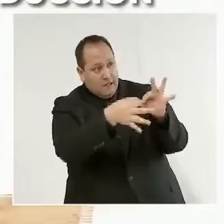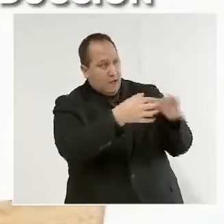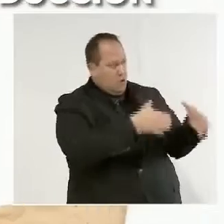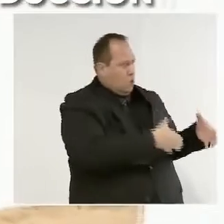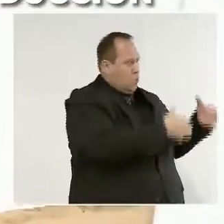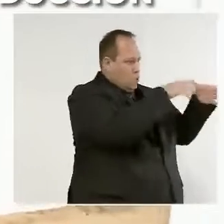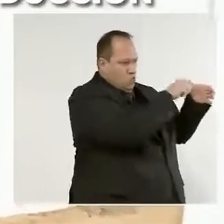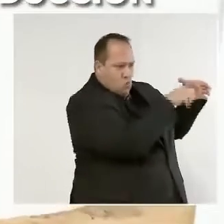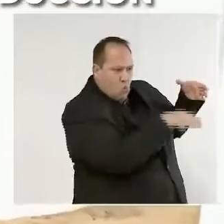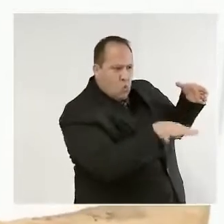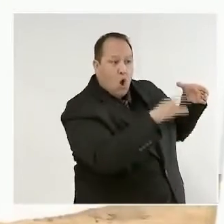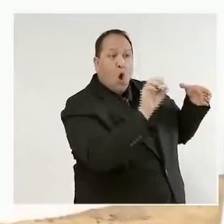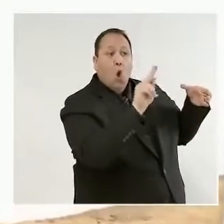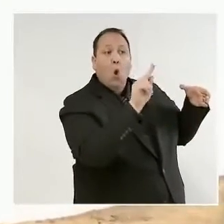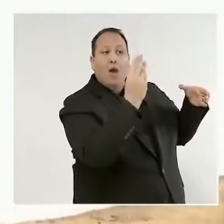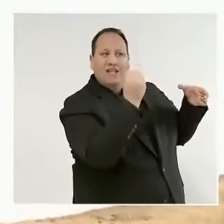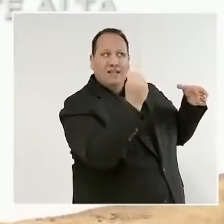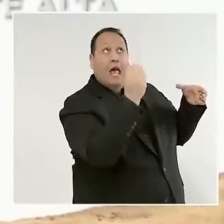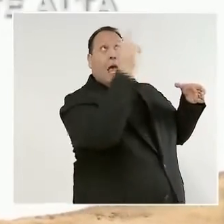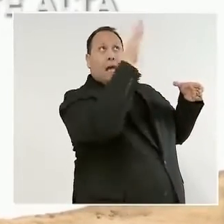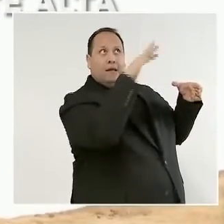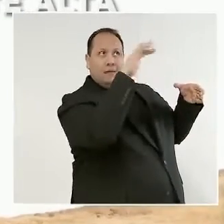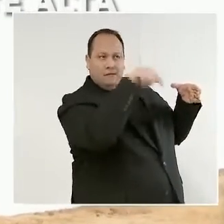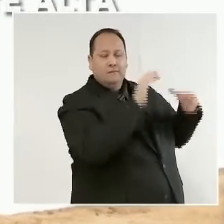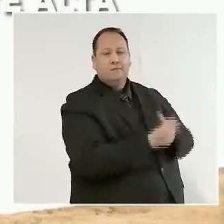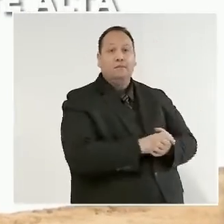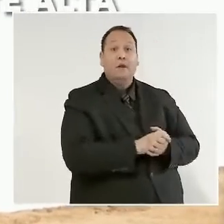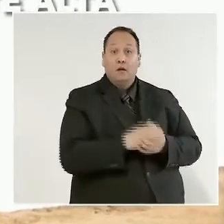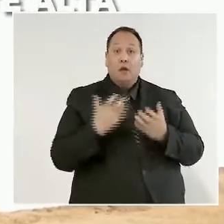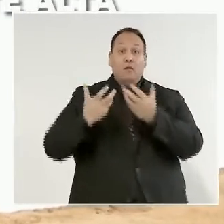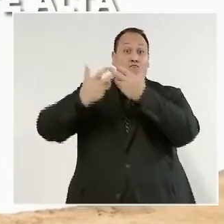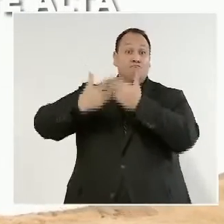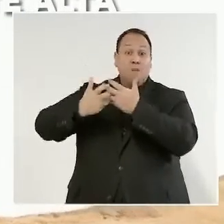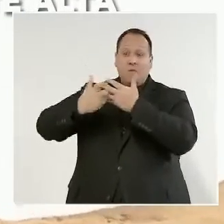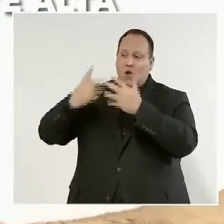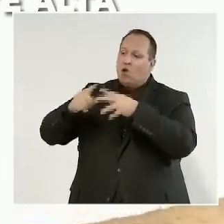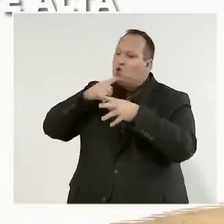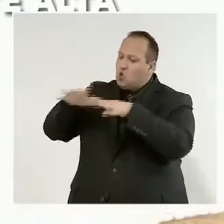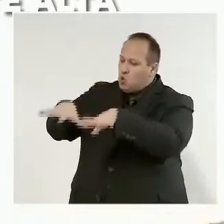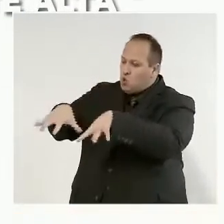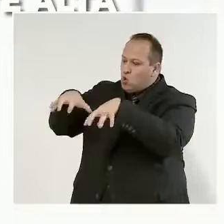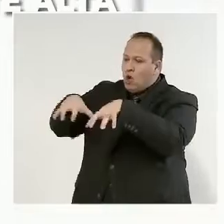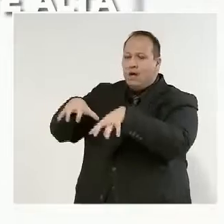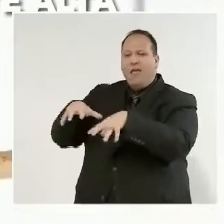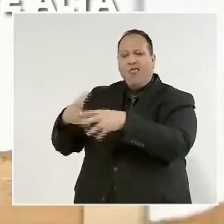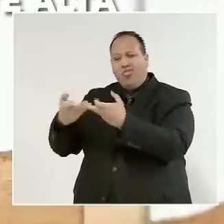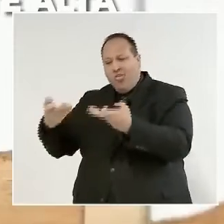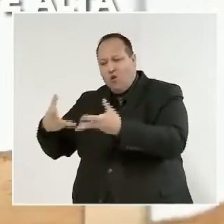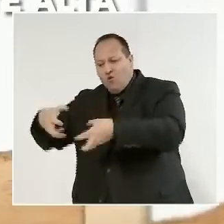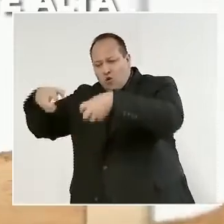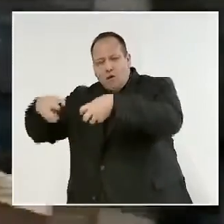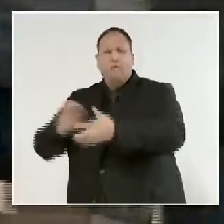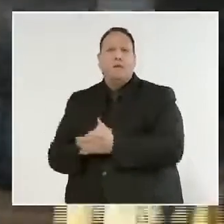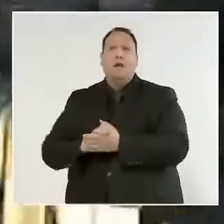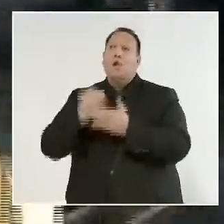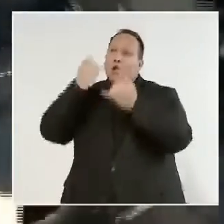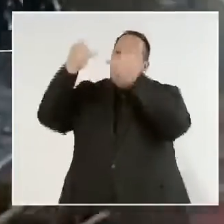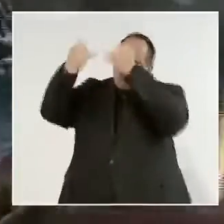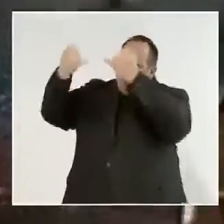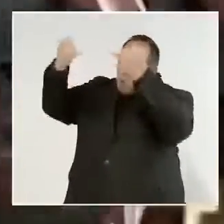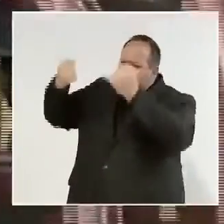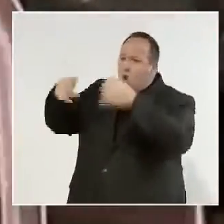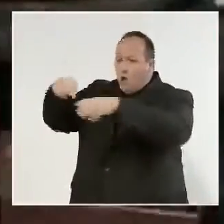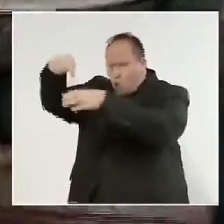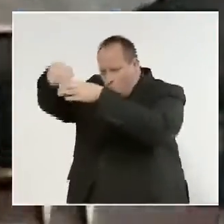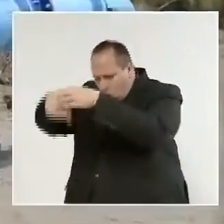en La Misión. Línea de interconexión de tanque en Colonia 89, parte alta. Equipo